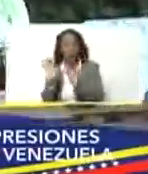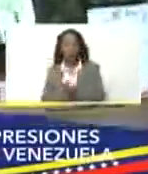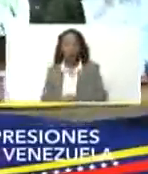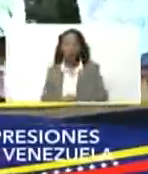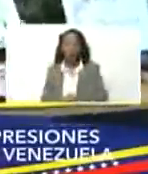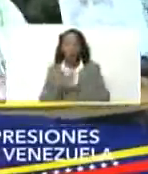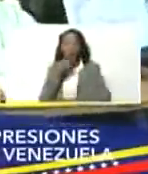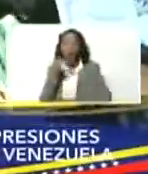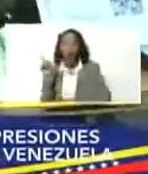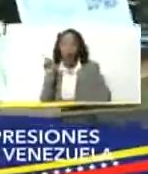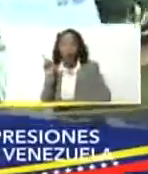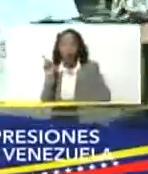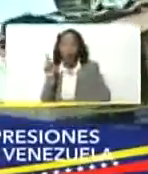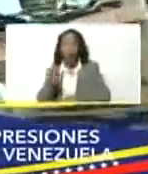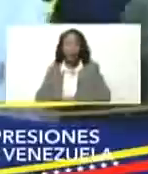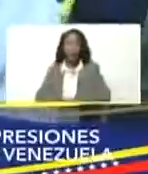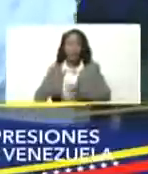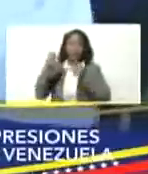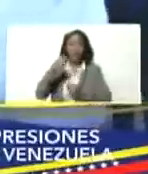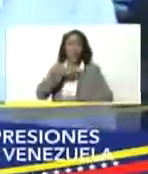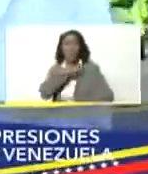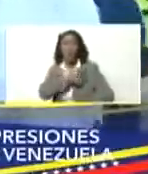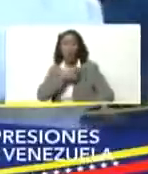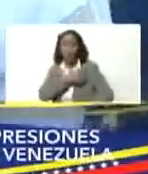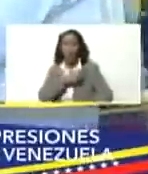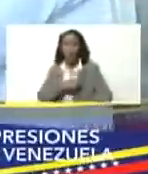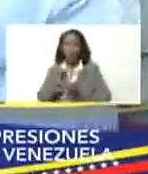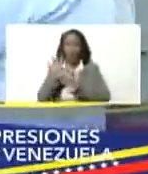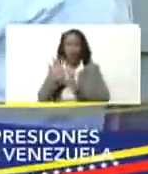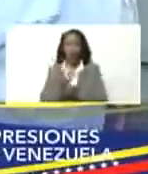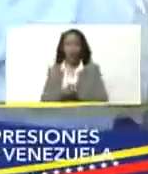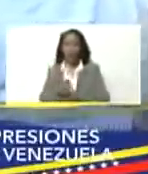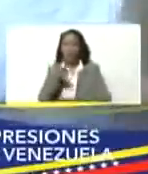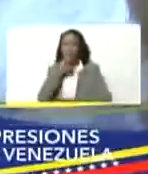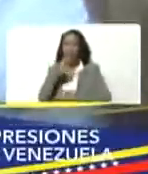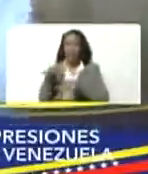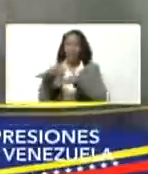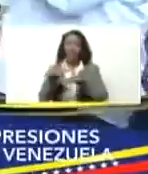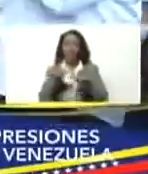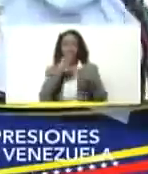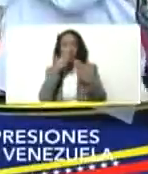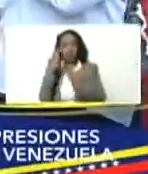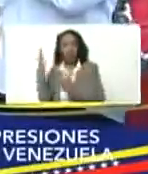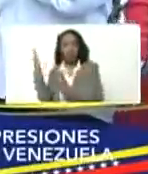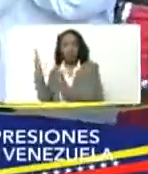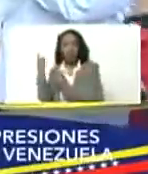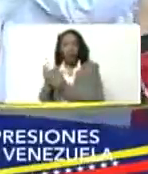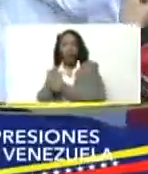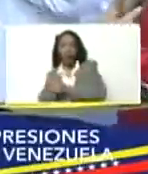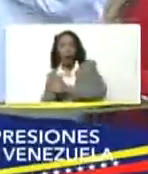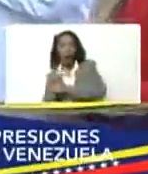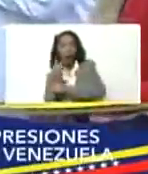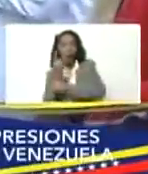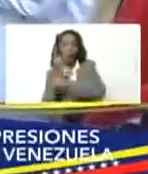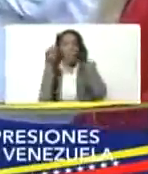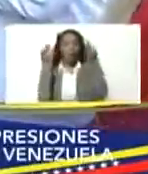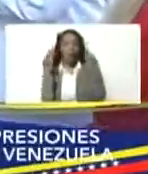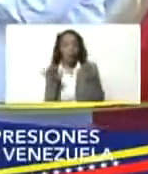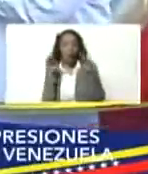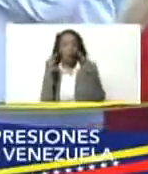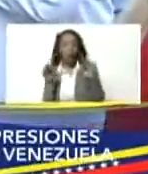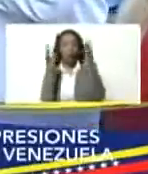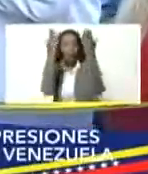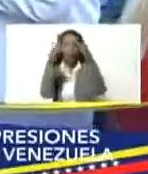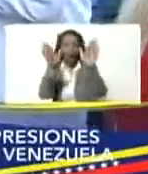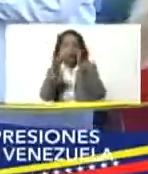aquí rompemos el protocolo. ¡Qué belleza! Mira, árboles naturales de Navidad.